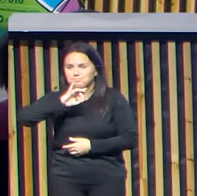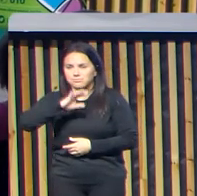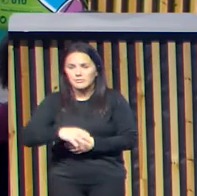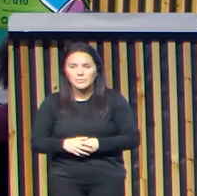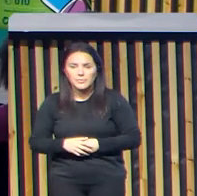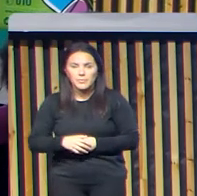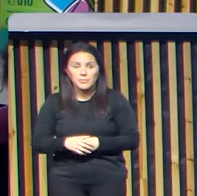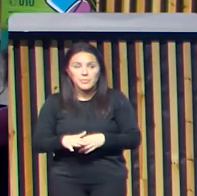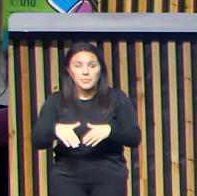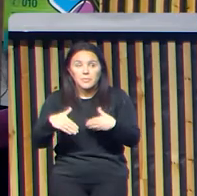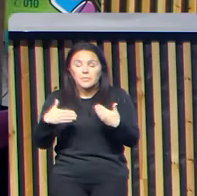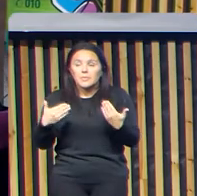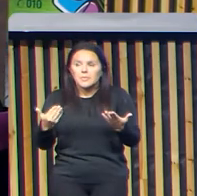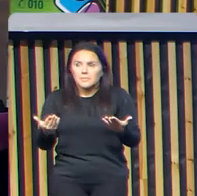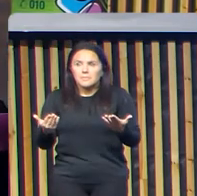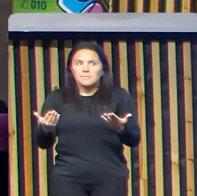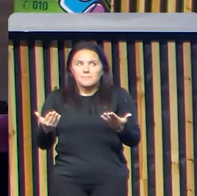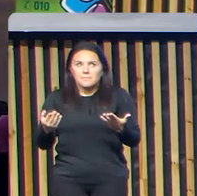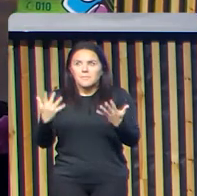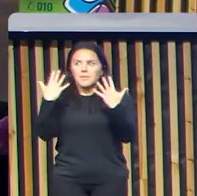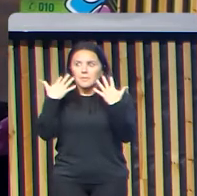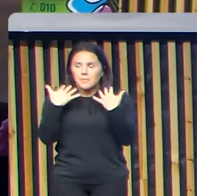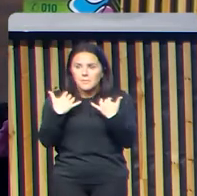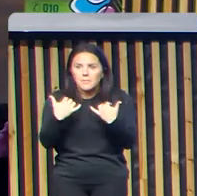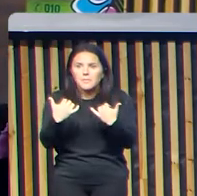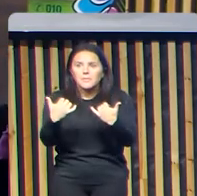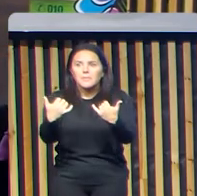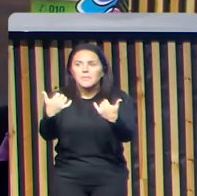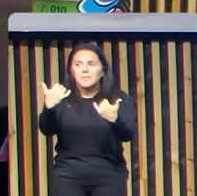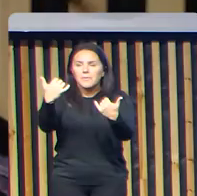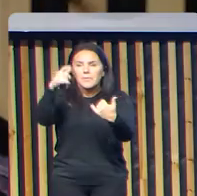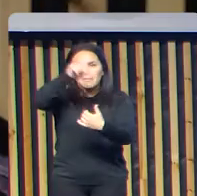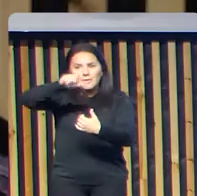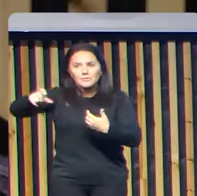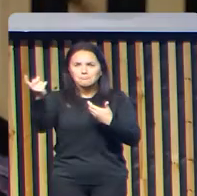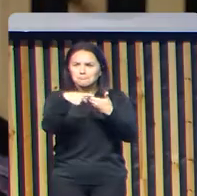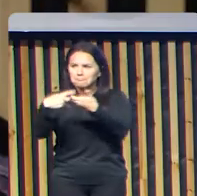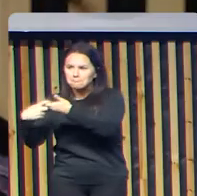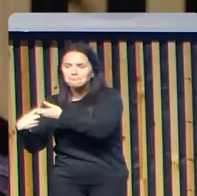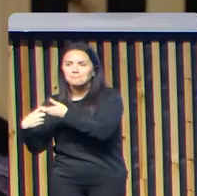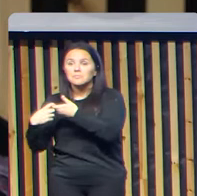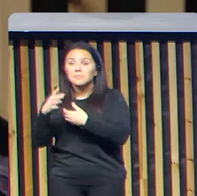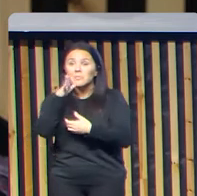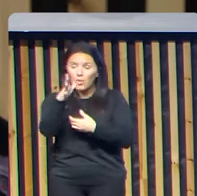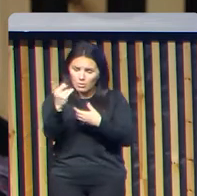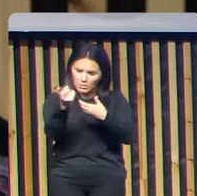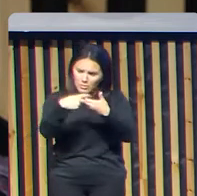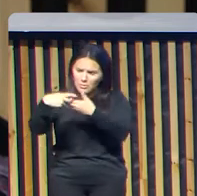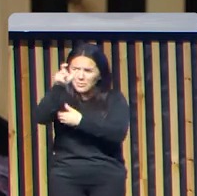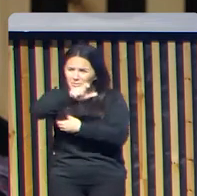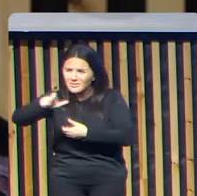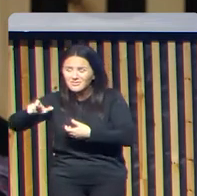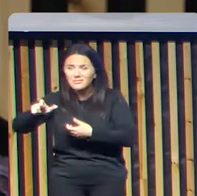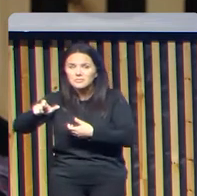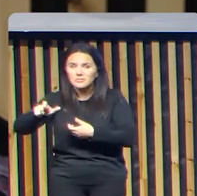Bueno nada menos que en un centro de participación ciudadana porque justamente la participación ciudadana